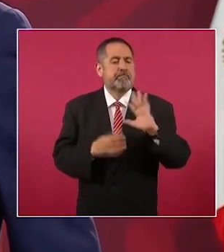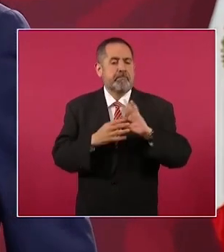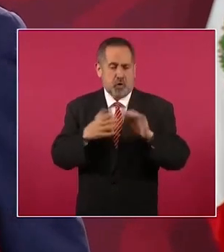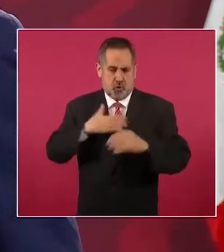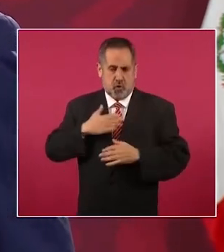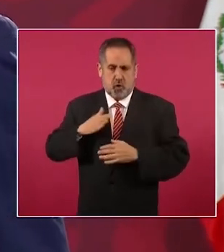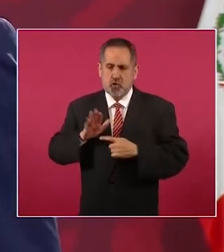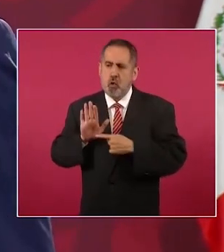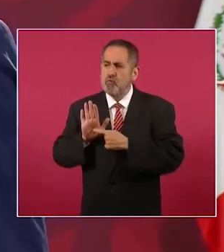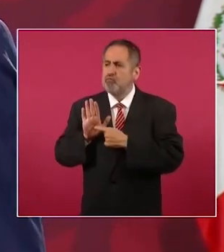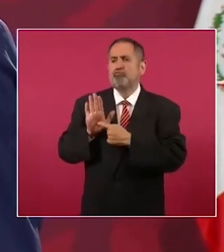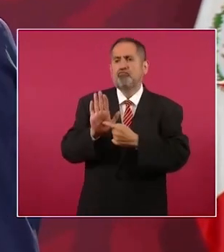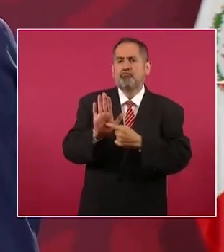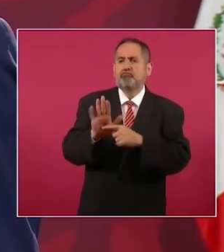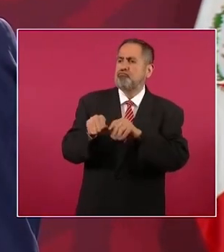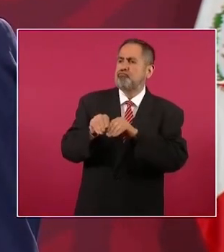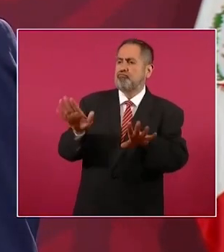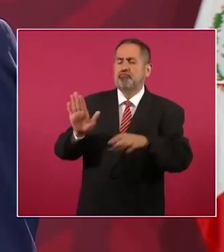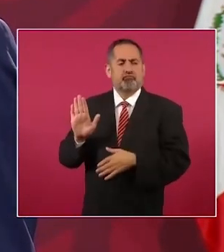el que,